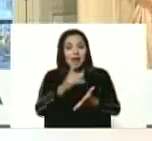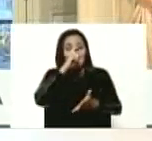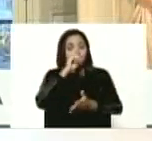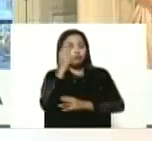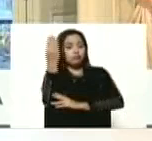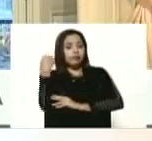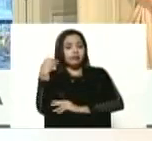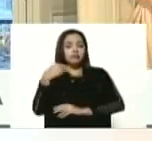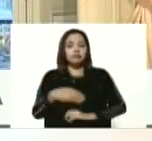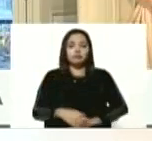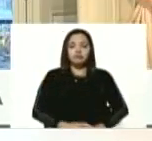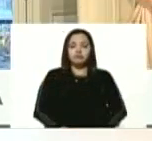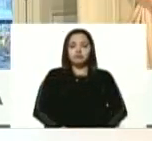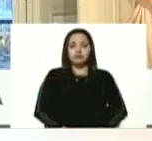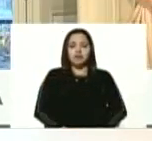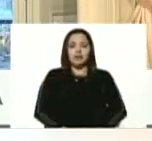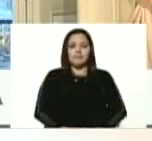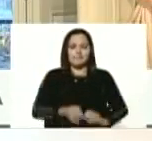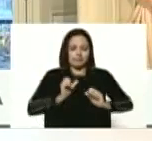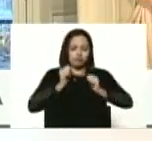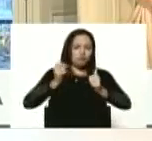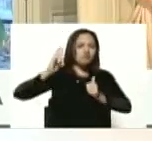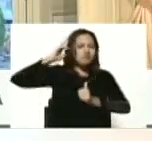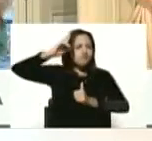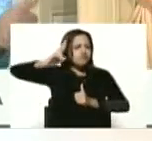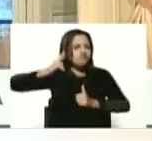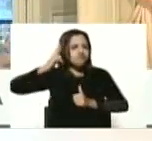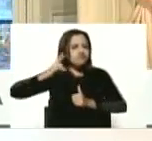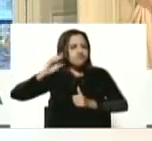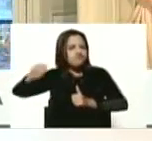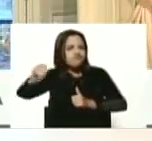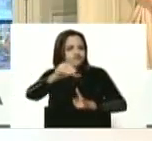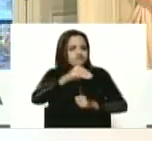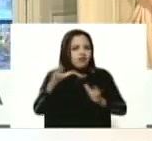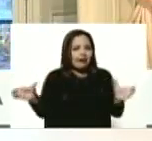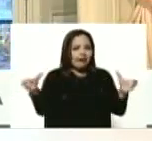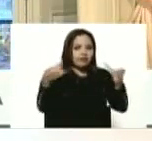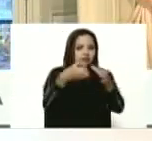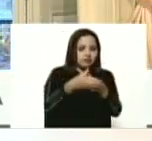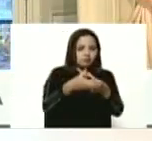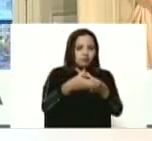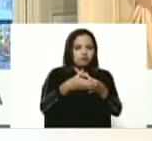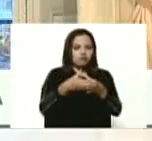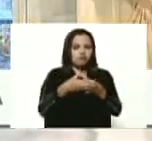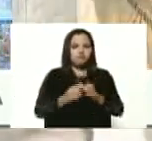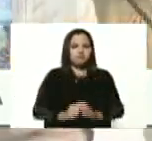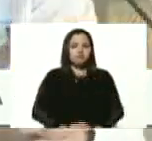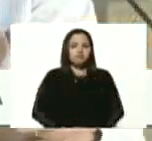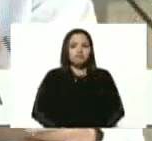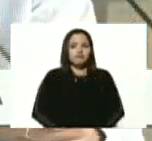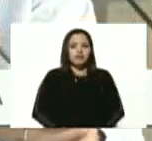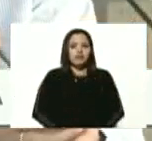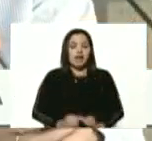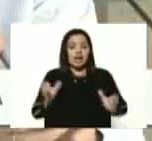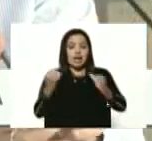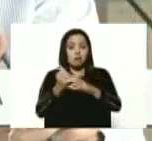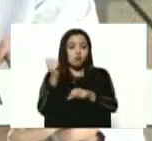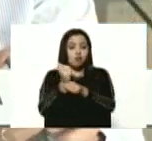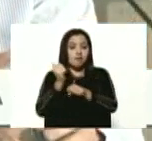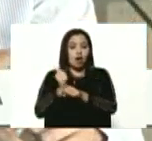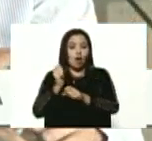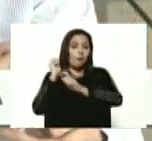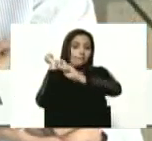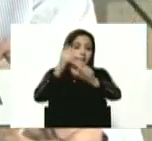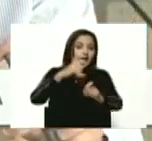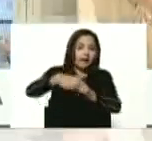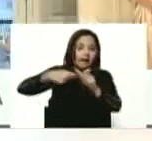pasado comenzamos a reflexionar con el equipo de agricultura de Castro Soteldo, con el equipo de pesca de Laya,